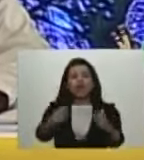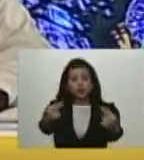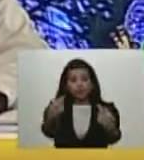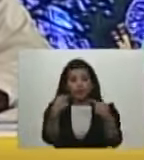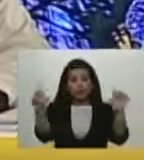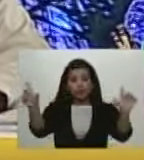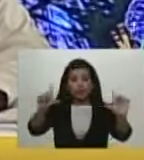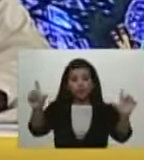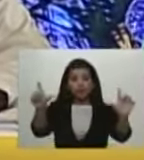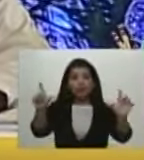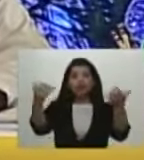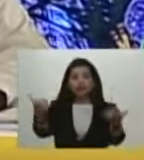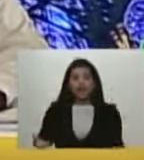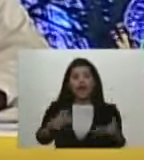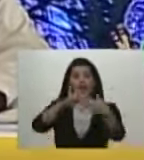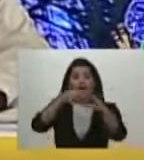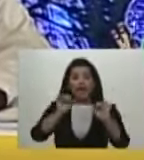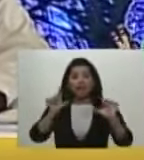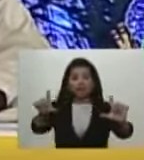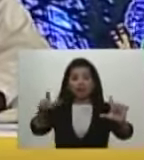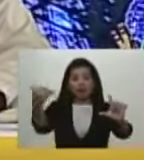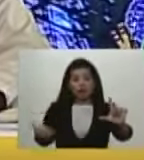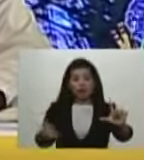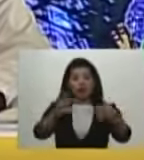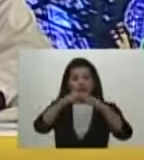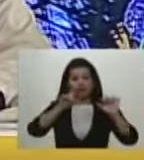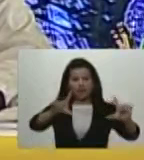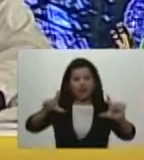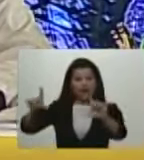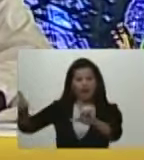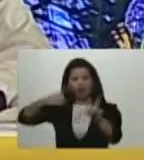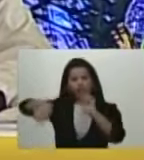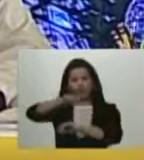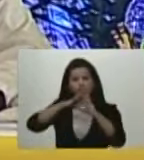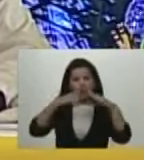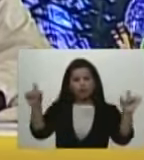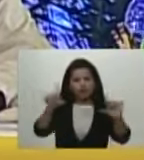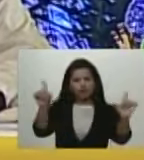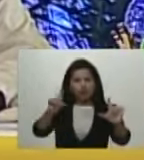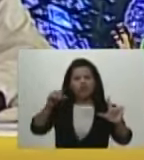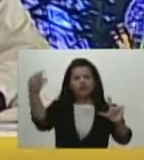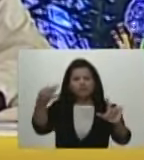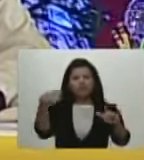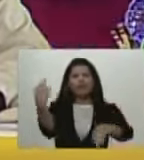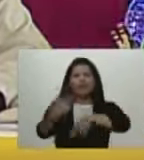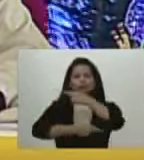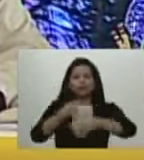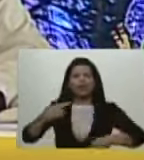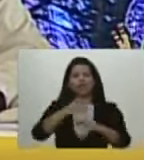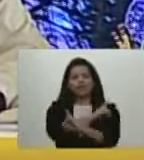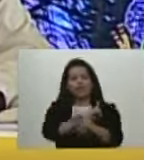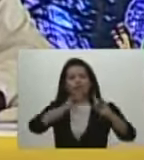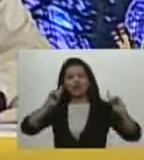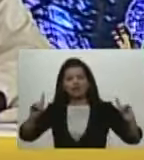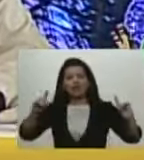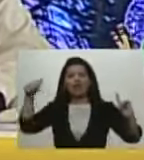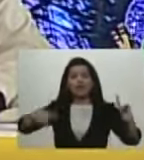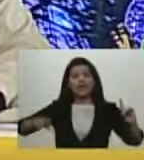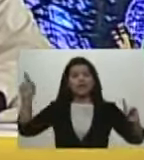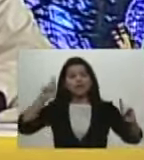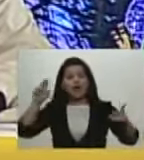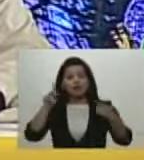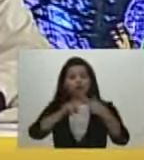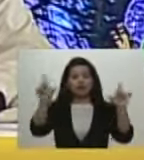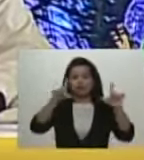escuchando en esta cadena nacional revolucionaria, democrática y popular de radio y televisión desde el